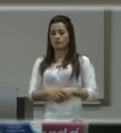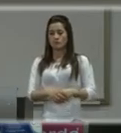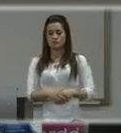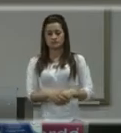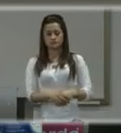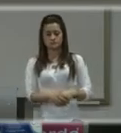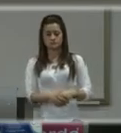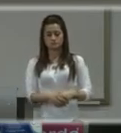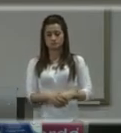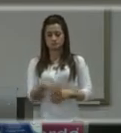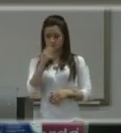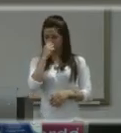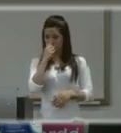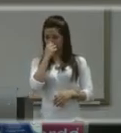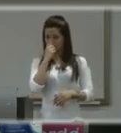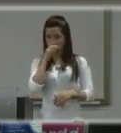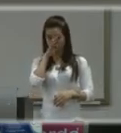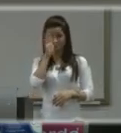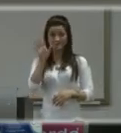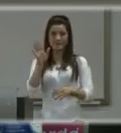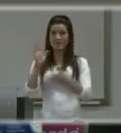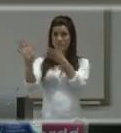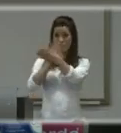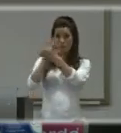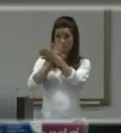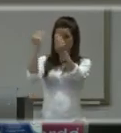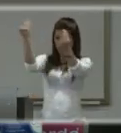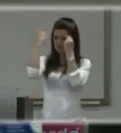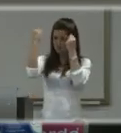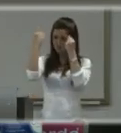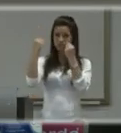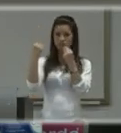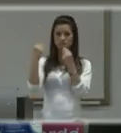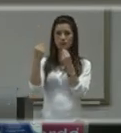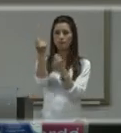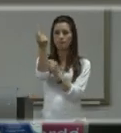existe en esta materia es muy poco accesible.